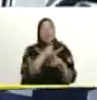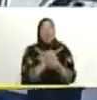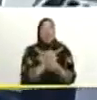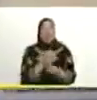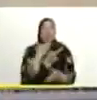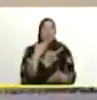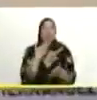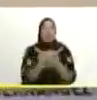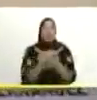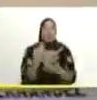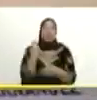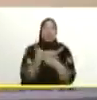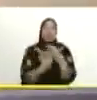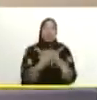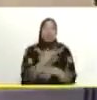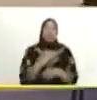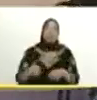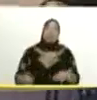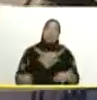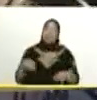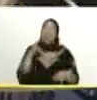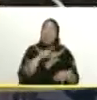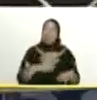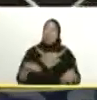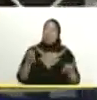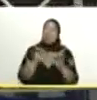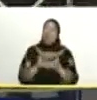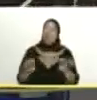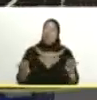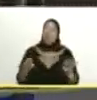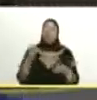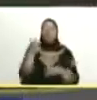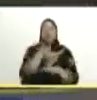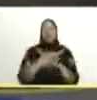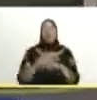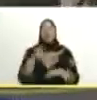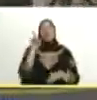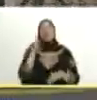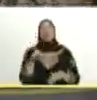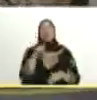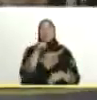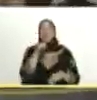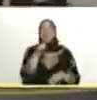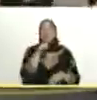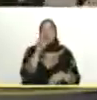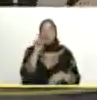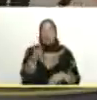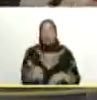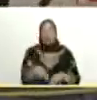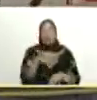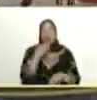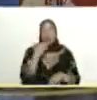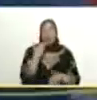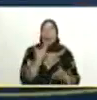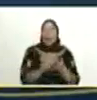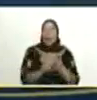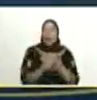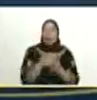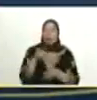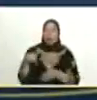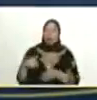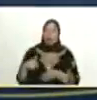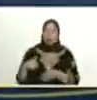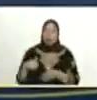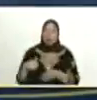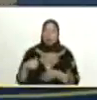la misión Robert Serra, todas las misiones educativas, José Gregorio Hernández. Y está también, bueno, nuestros